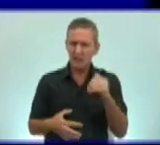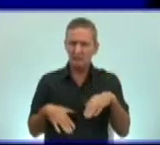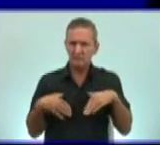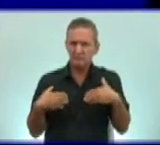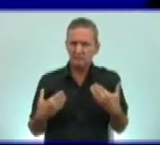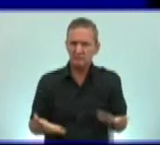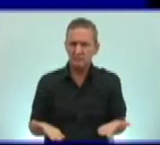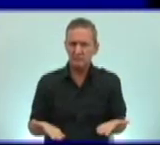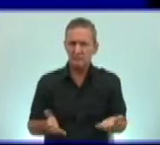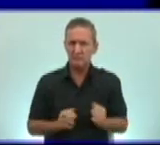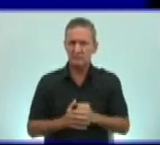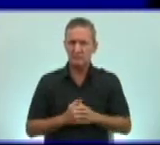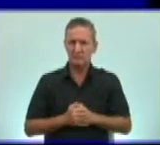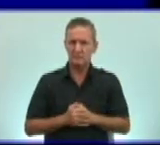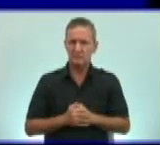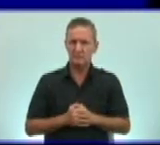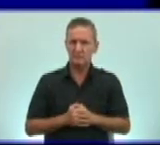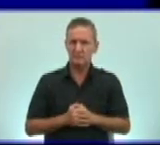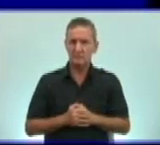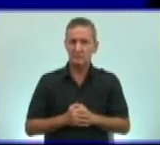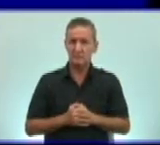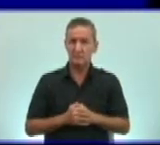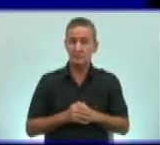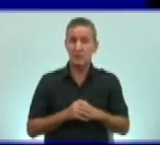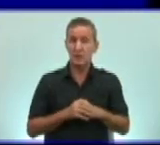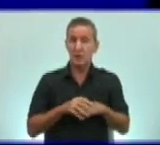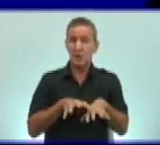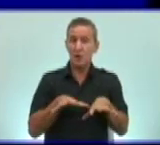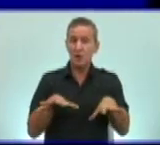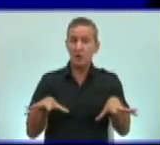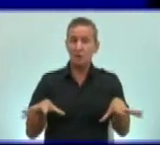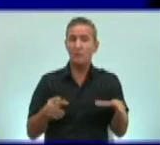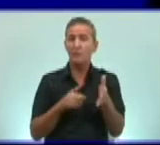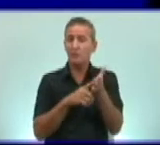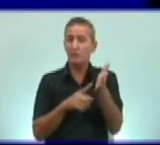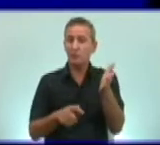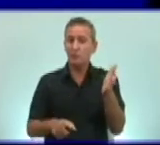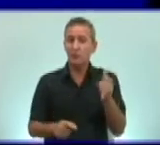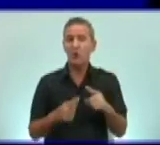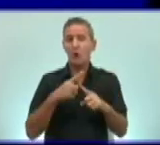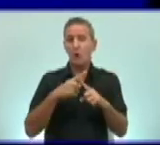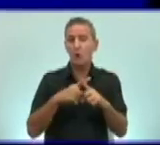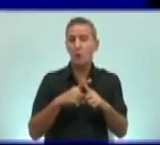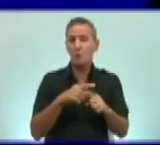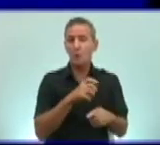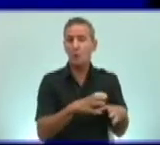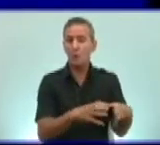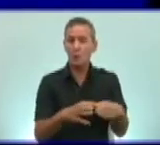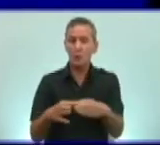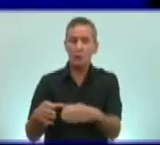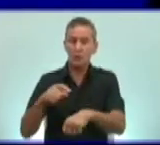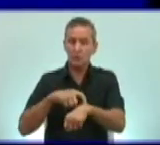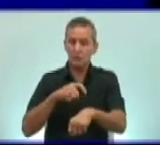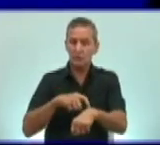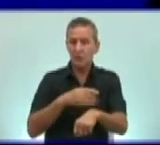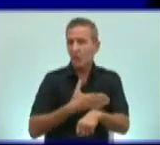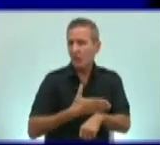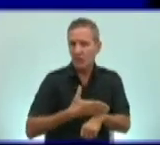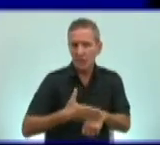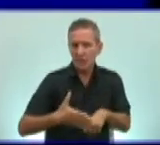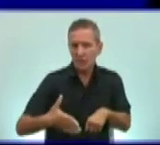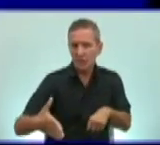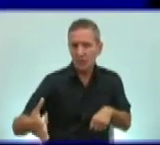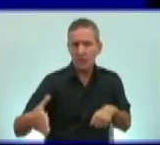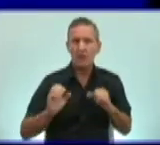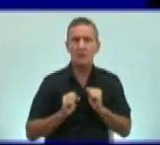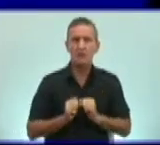bien, no es más que el flujo de carga eléctrica por unidad de tiempo que recorre un material. También